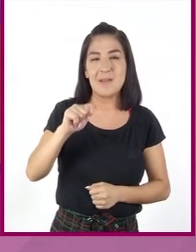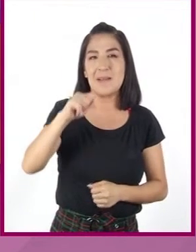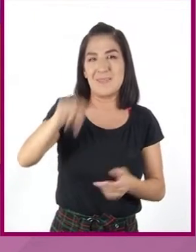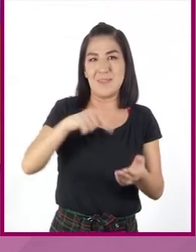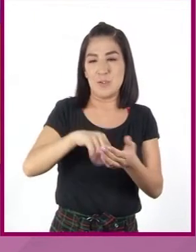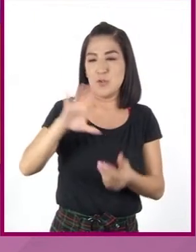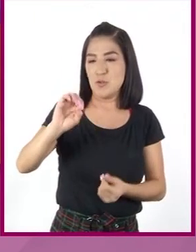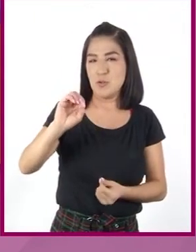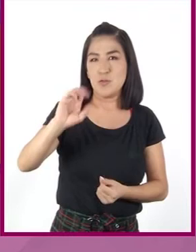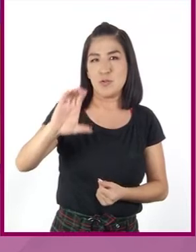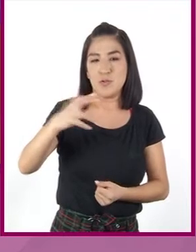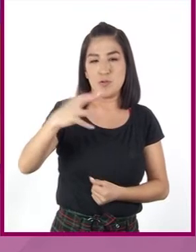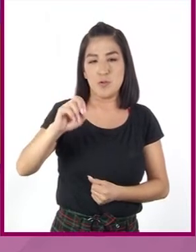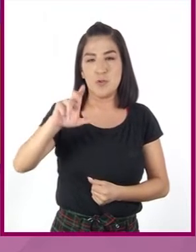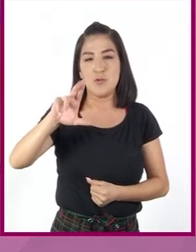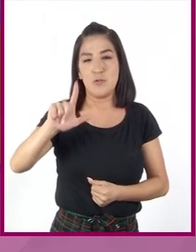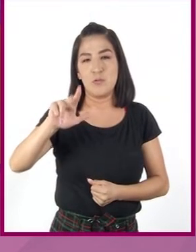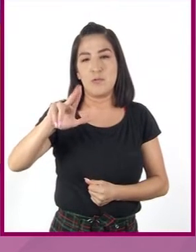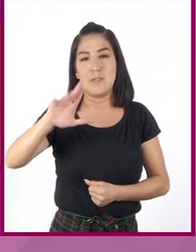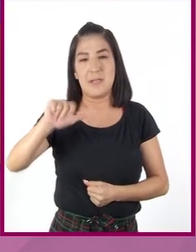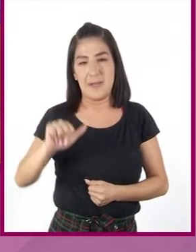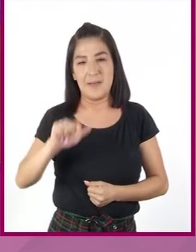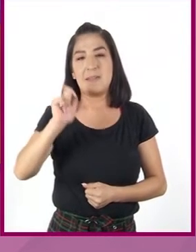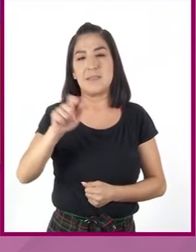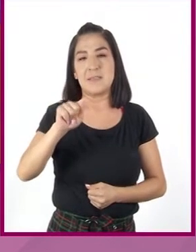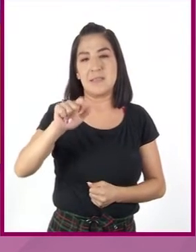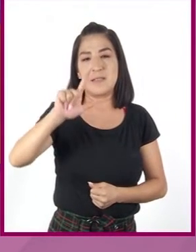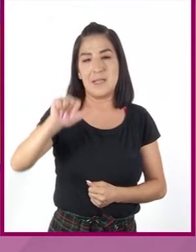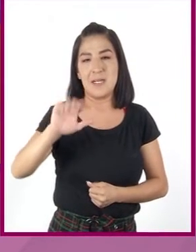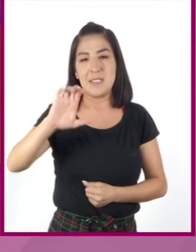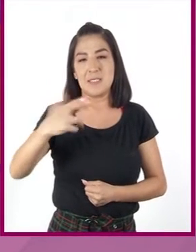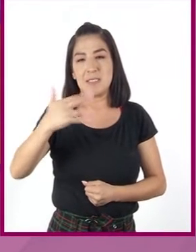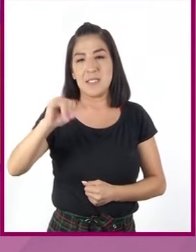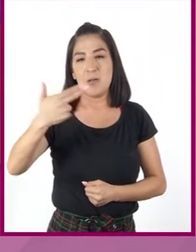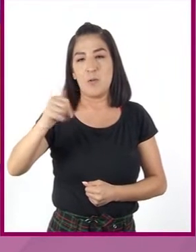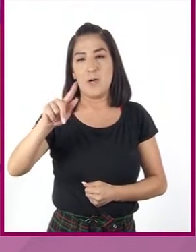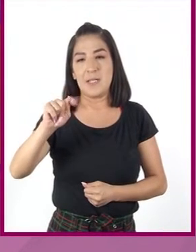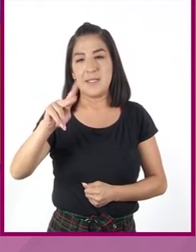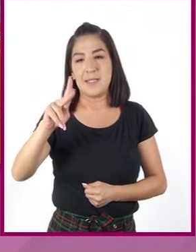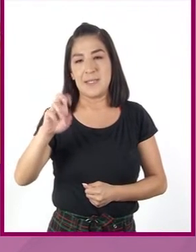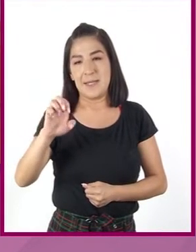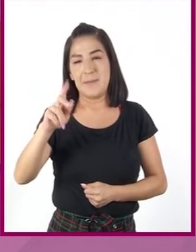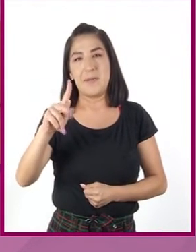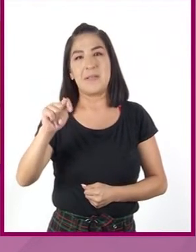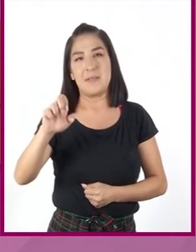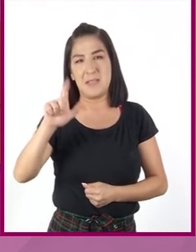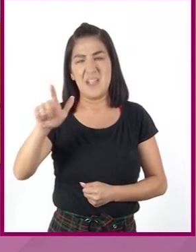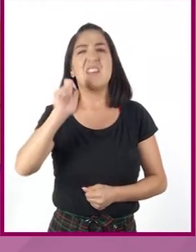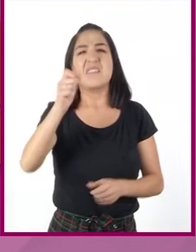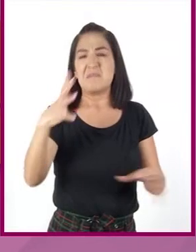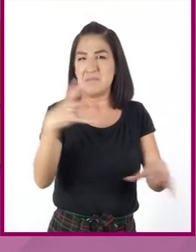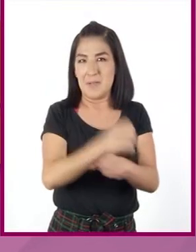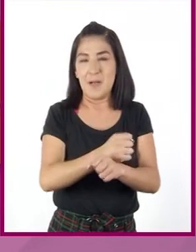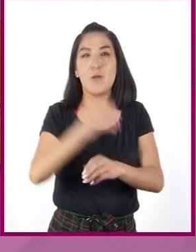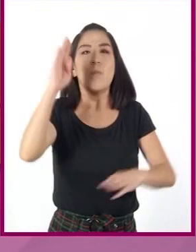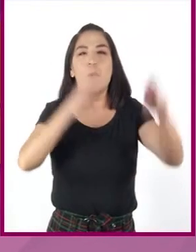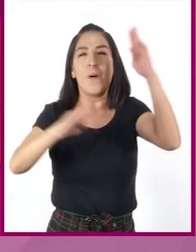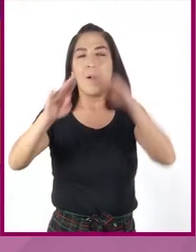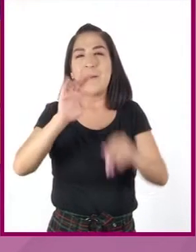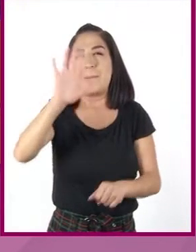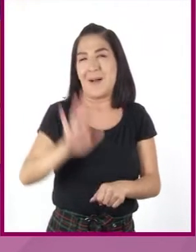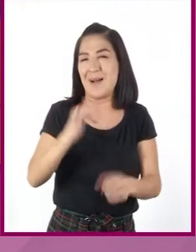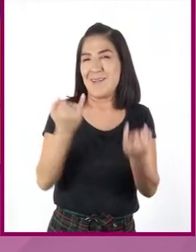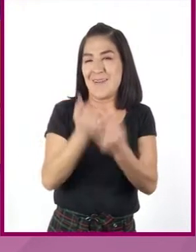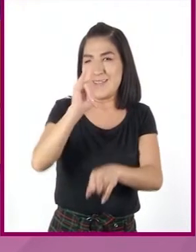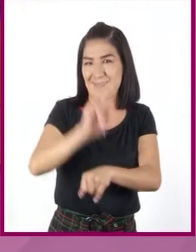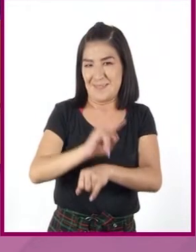como Tlachihualtépetl, que significa montaña artificial. Por su localización y relieve,